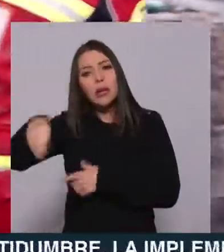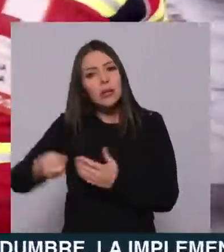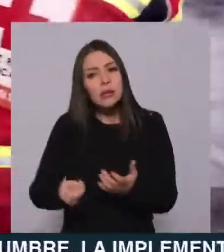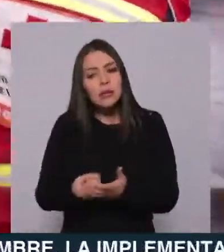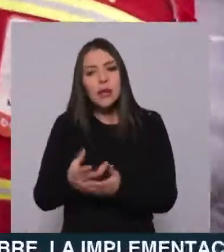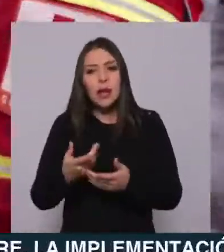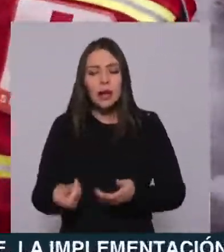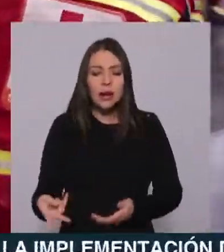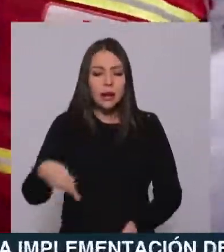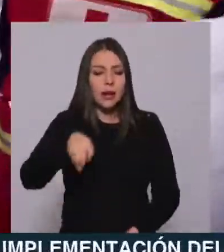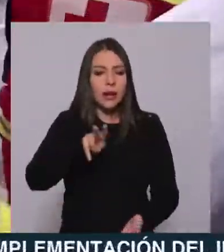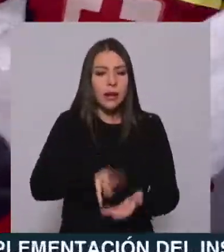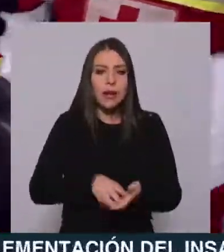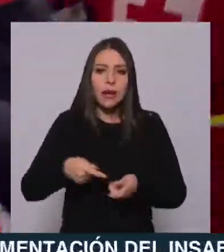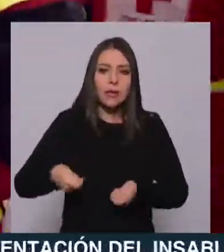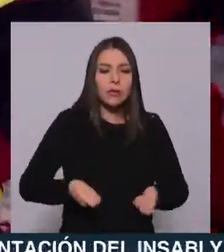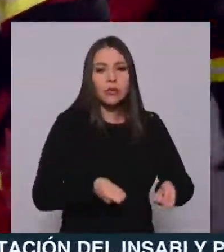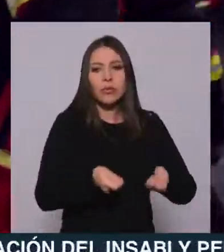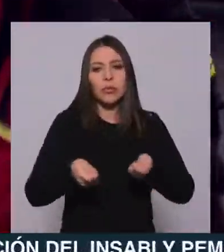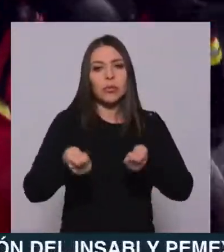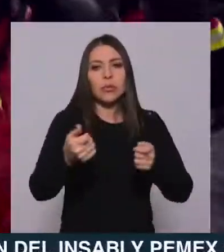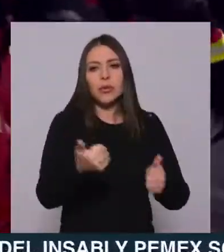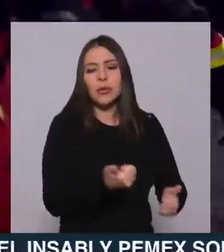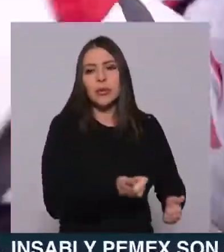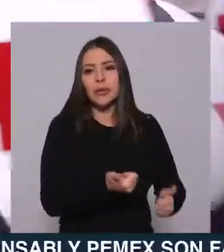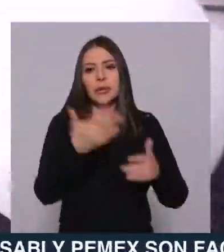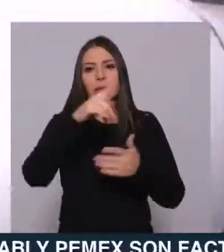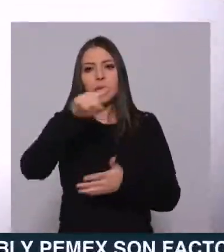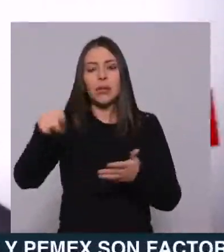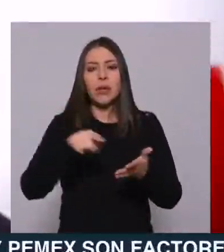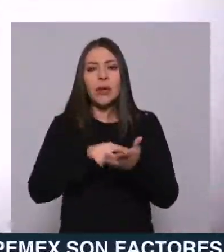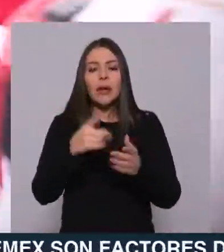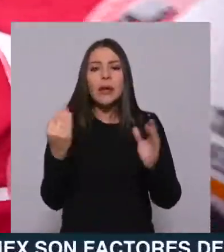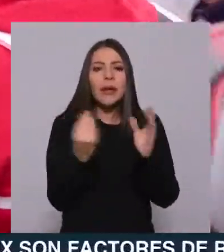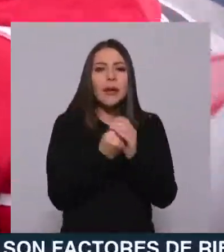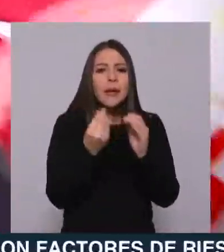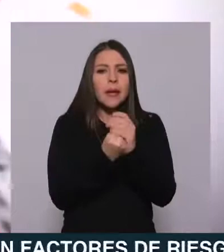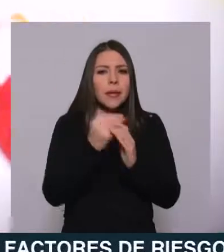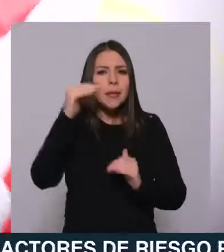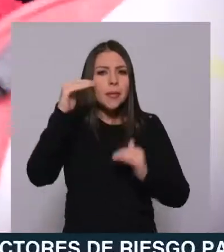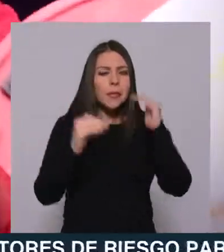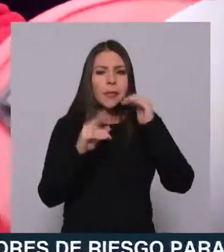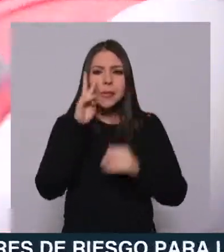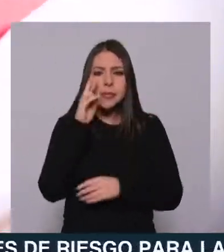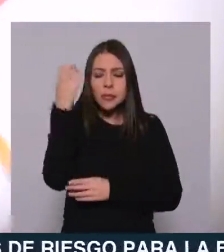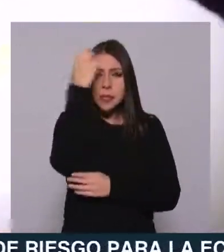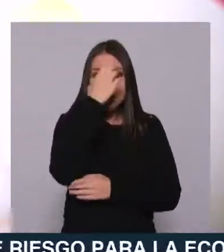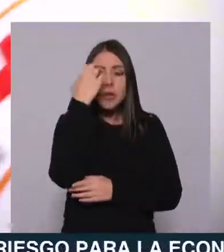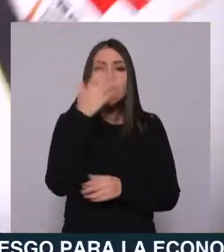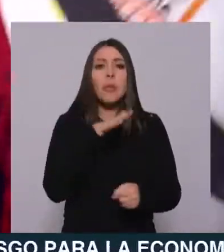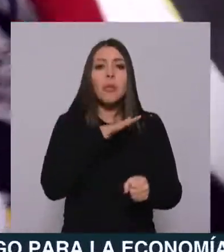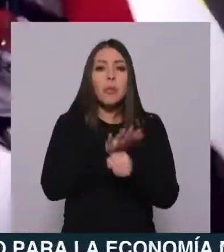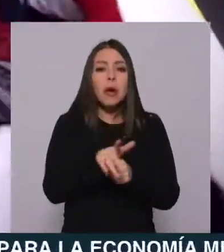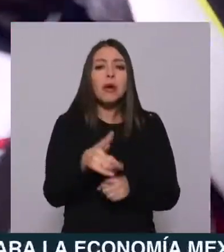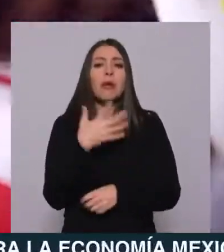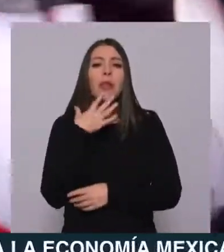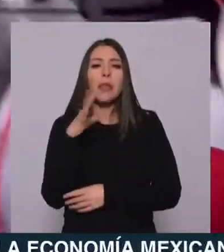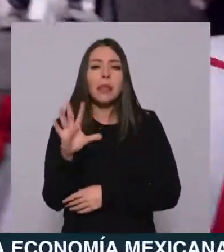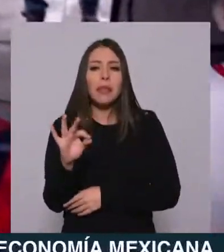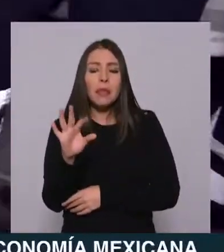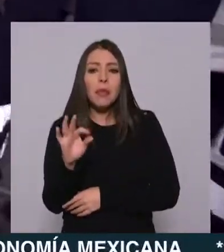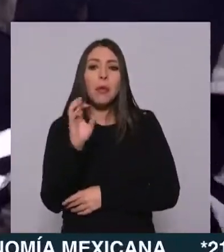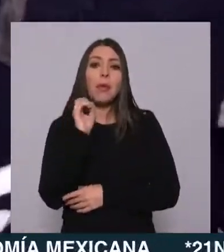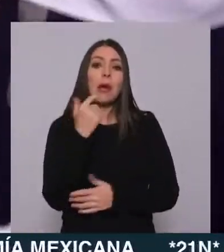de concentración de víctimas, en donde se les clasifica de acuerdo a la seriedad de las lesiones que presentan. Al determinar